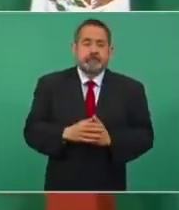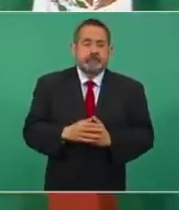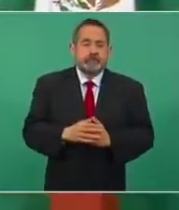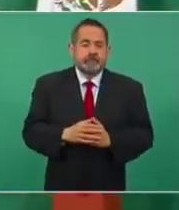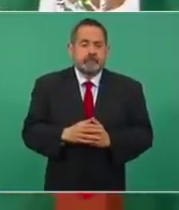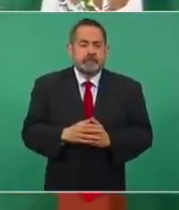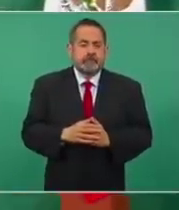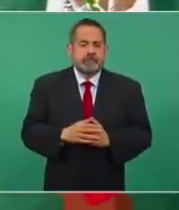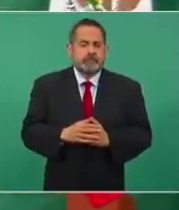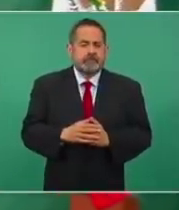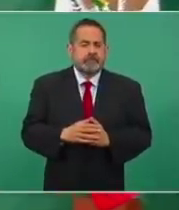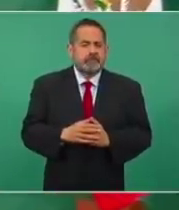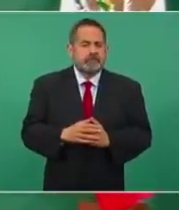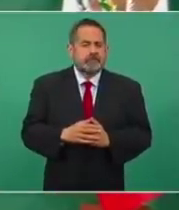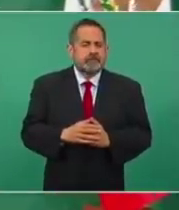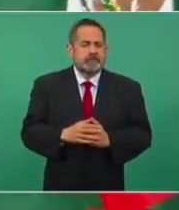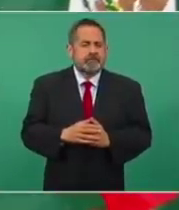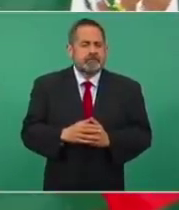que